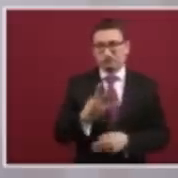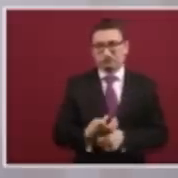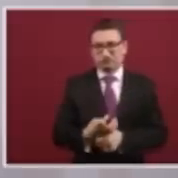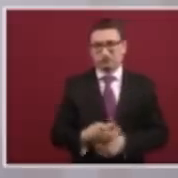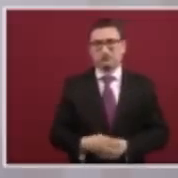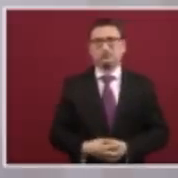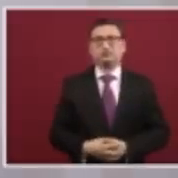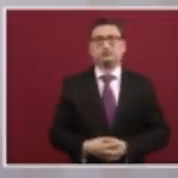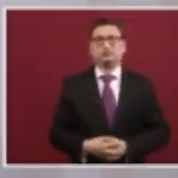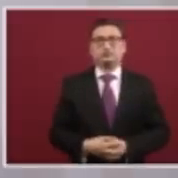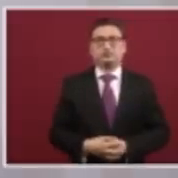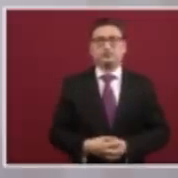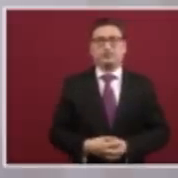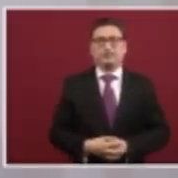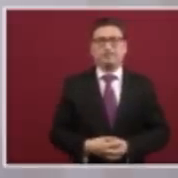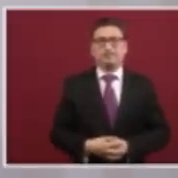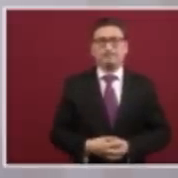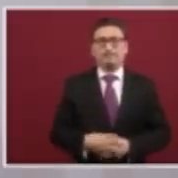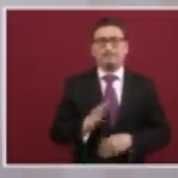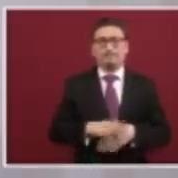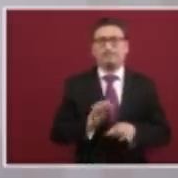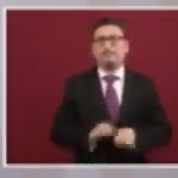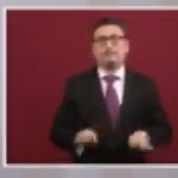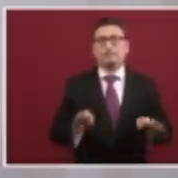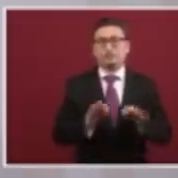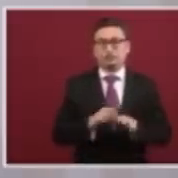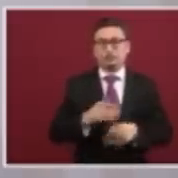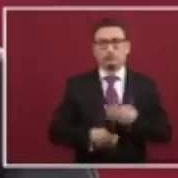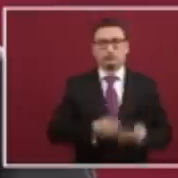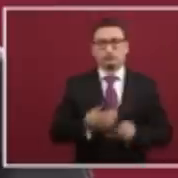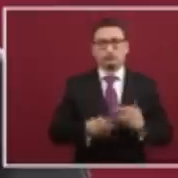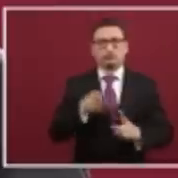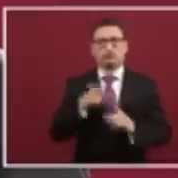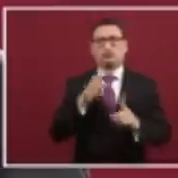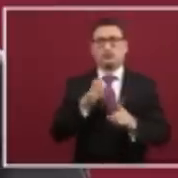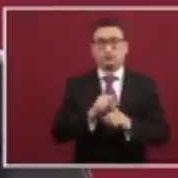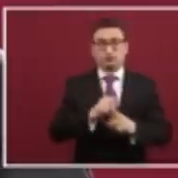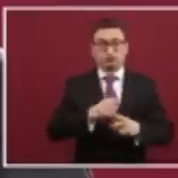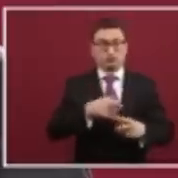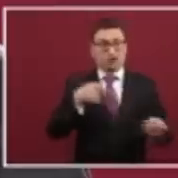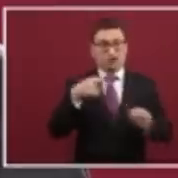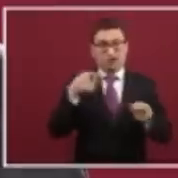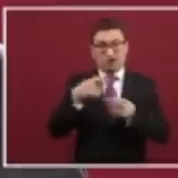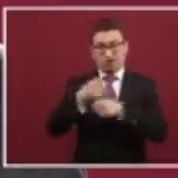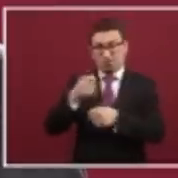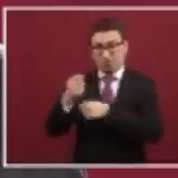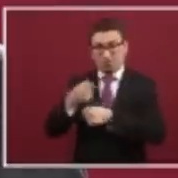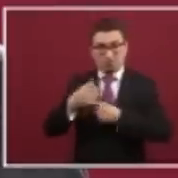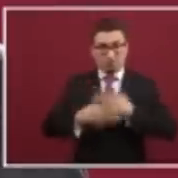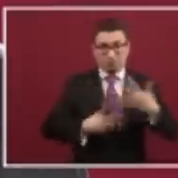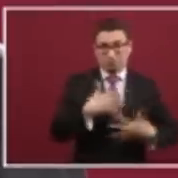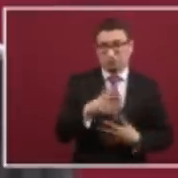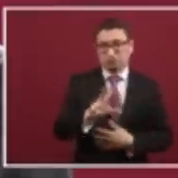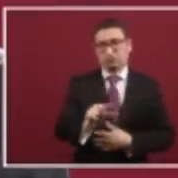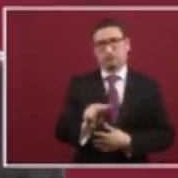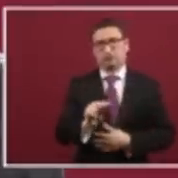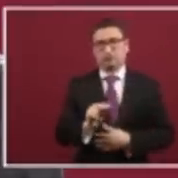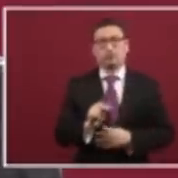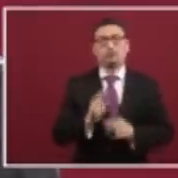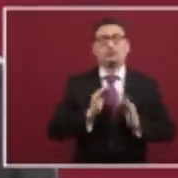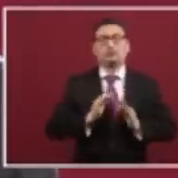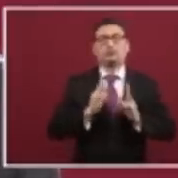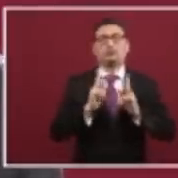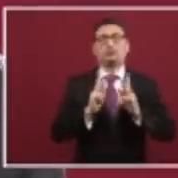Y lo más importante es que lo vamos a lograr sin violencia, de manera